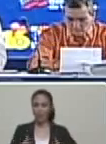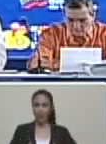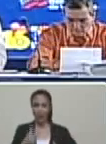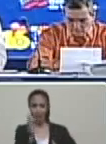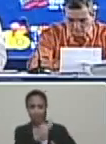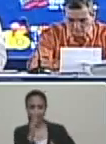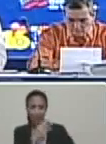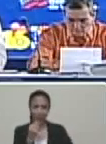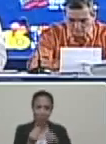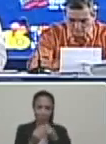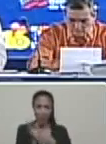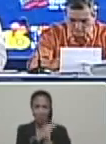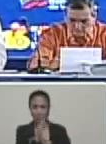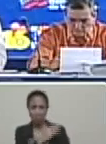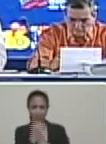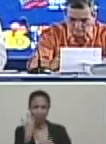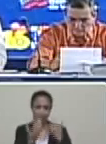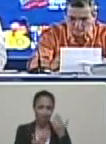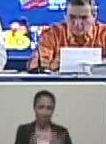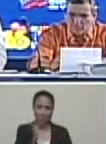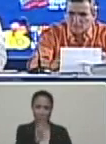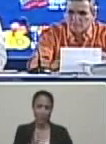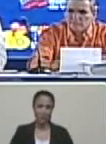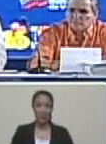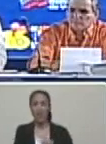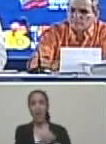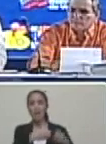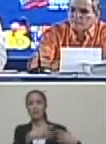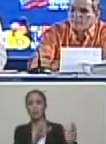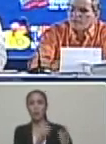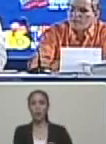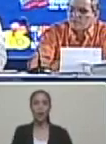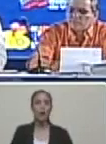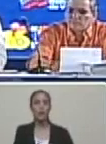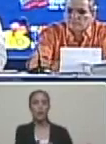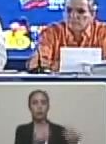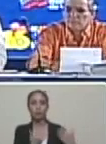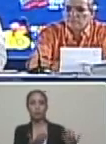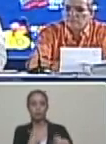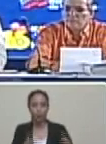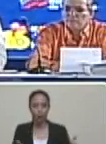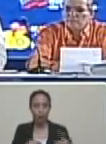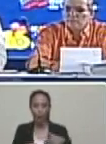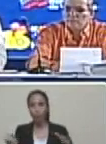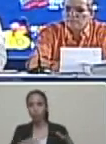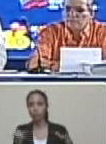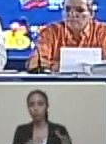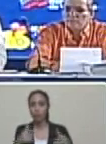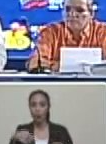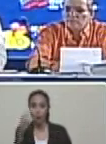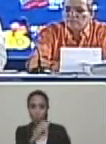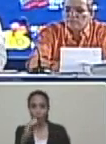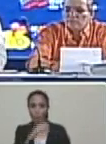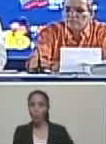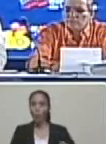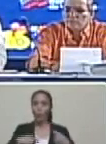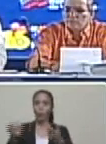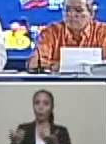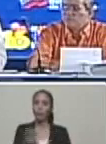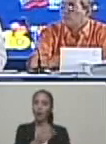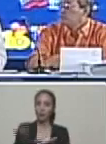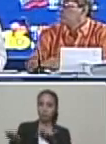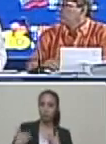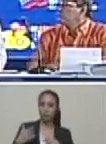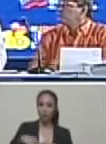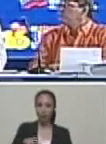que le sobra al ejército, y lo que le sobra, las sobras, las agarra de una caja y las mandan a Colombia. Y después querían meterla